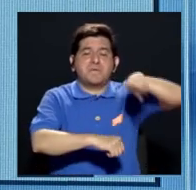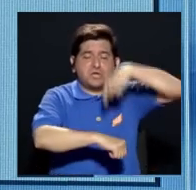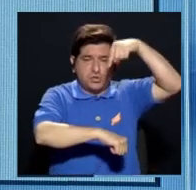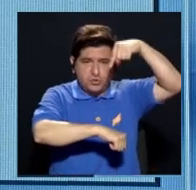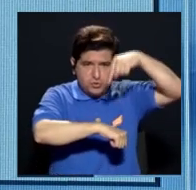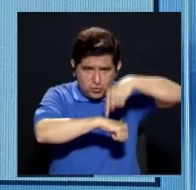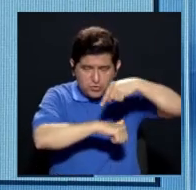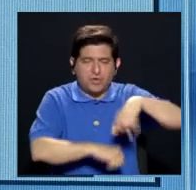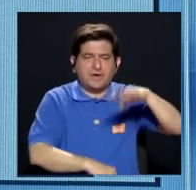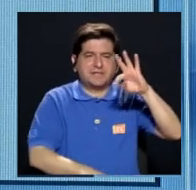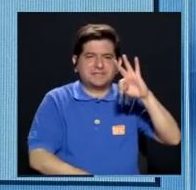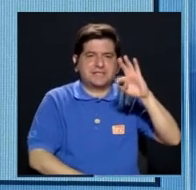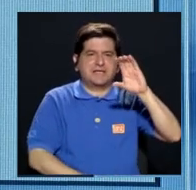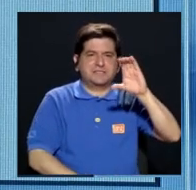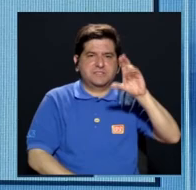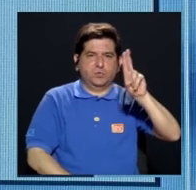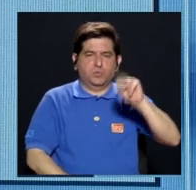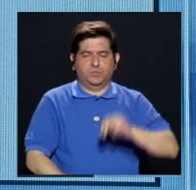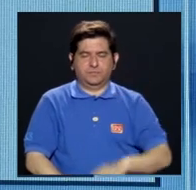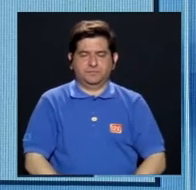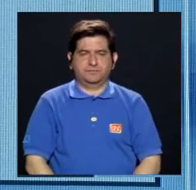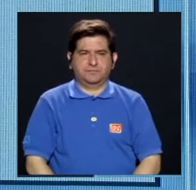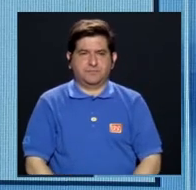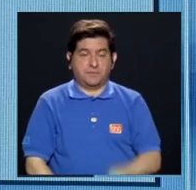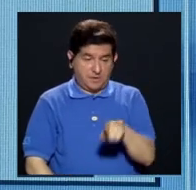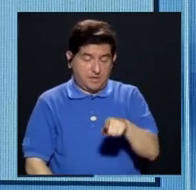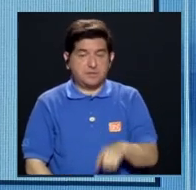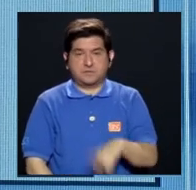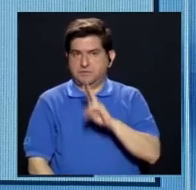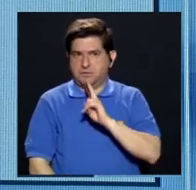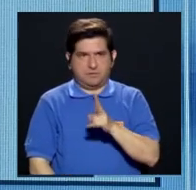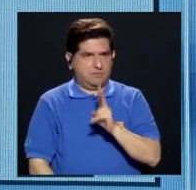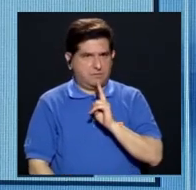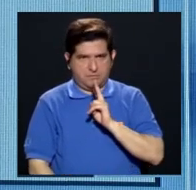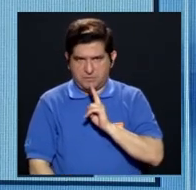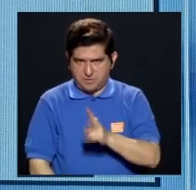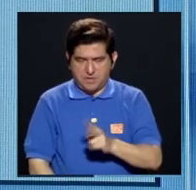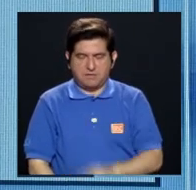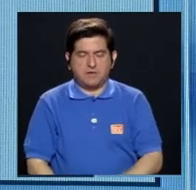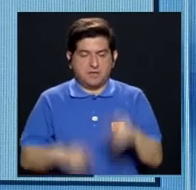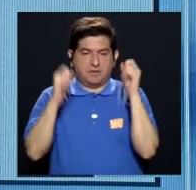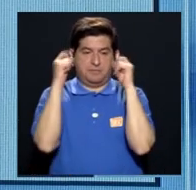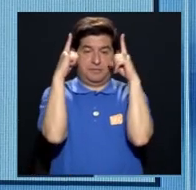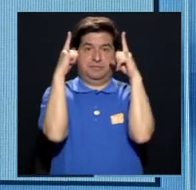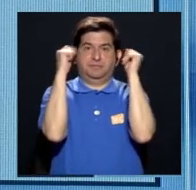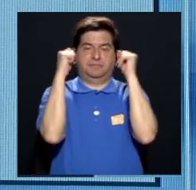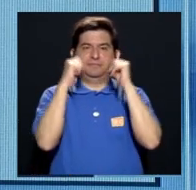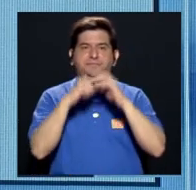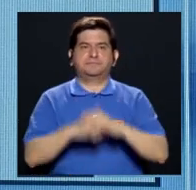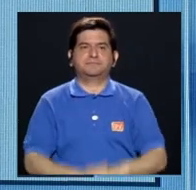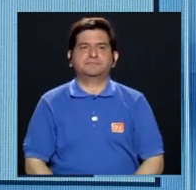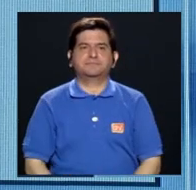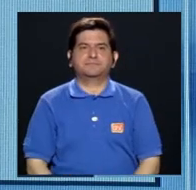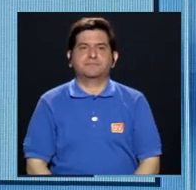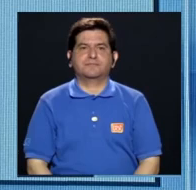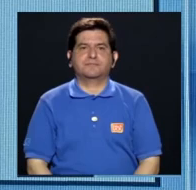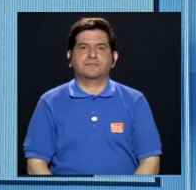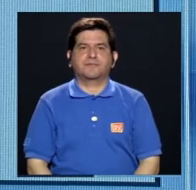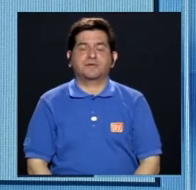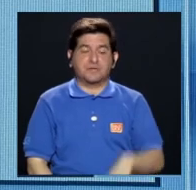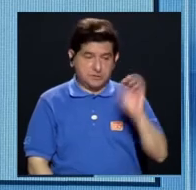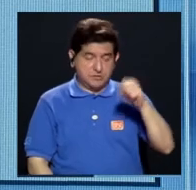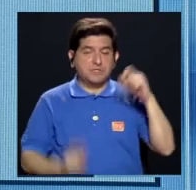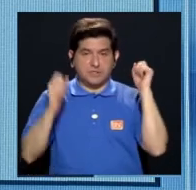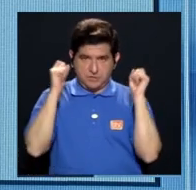horas de TCU. Esto es verdaderamente sorprendente. O sea, es